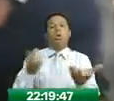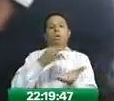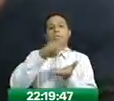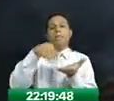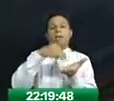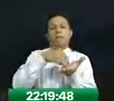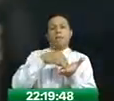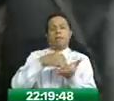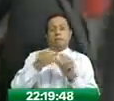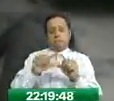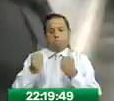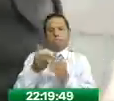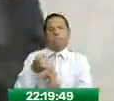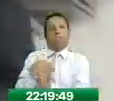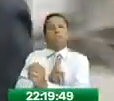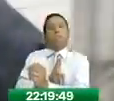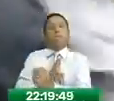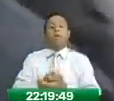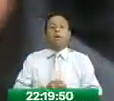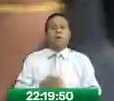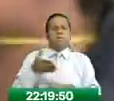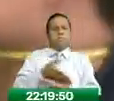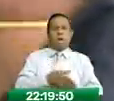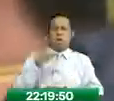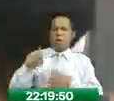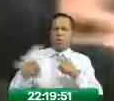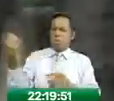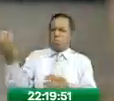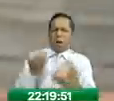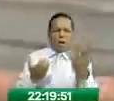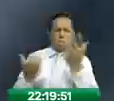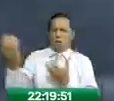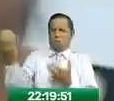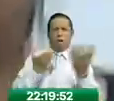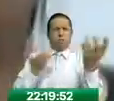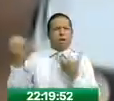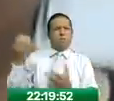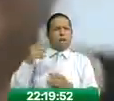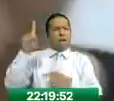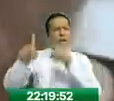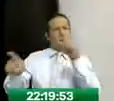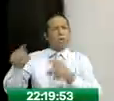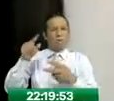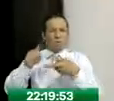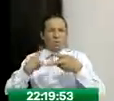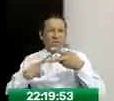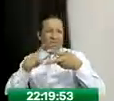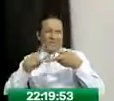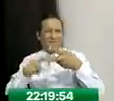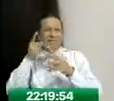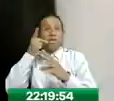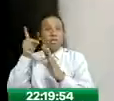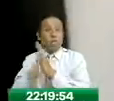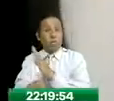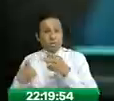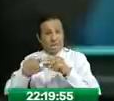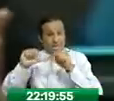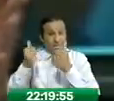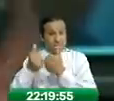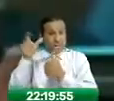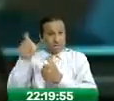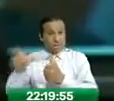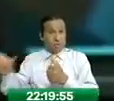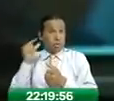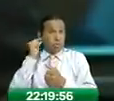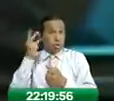sin antes refutar todas las acusaciones en su contra hechas por las legisladoras Verónica Guevara y Tanji Vera, quienes a su criterio